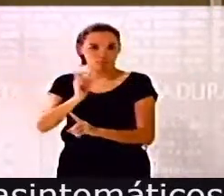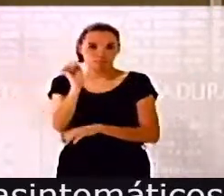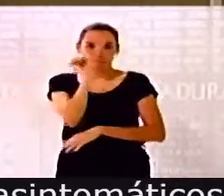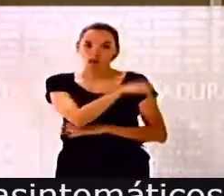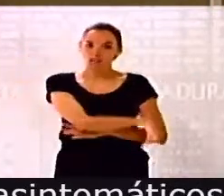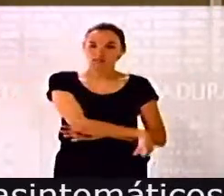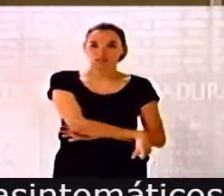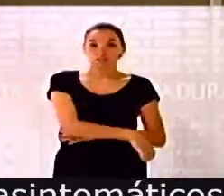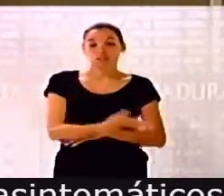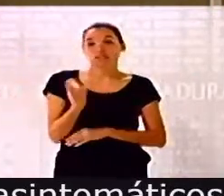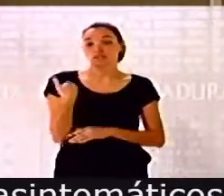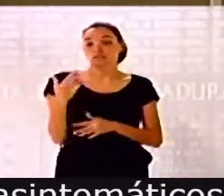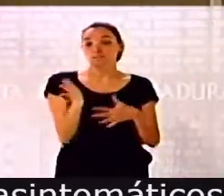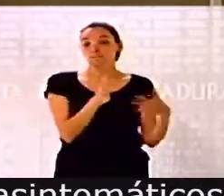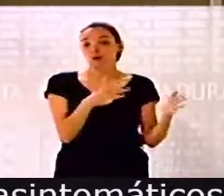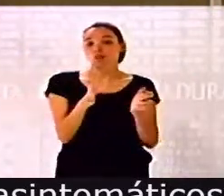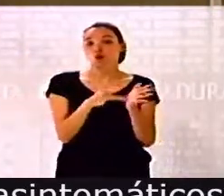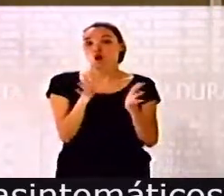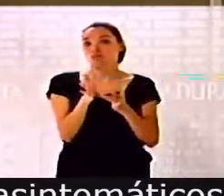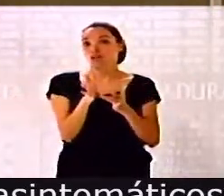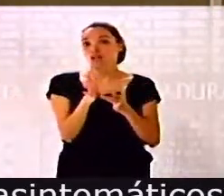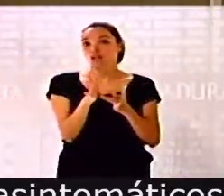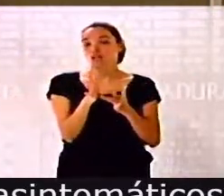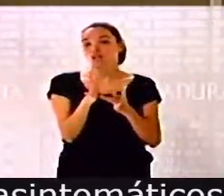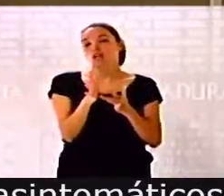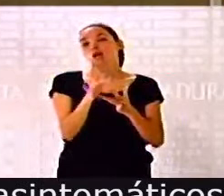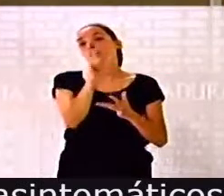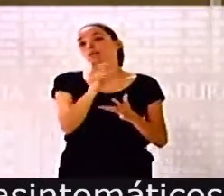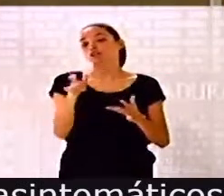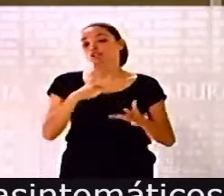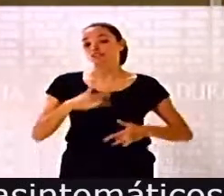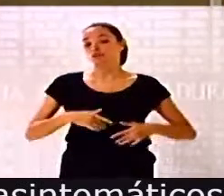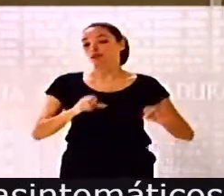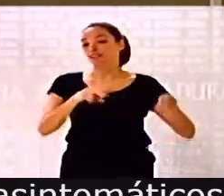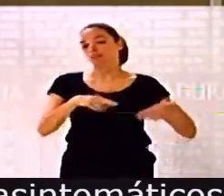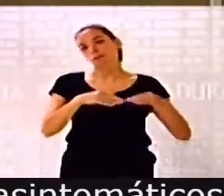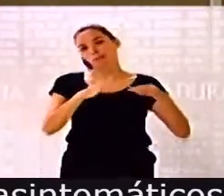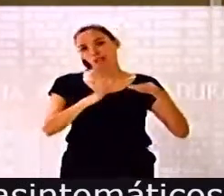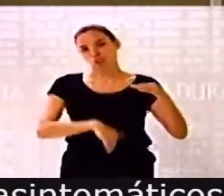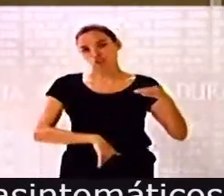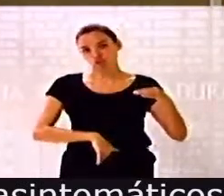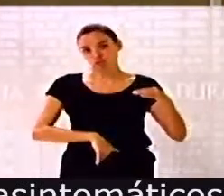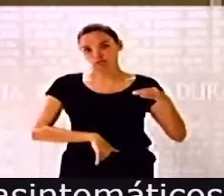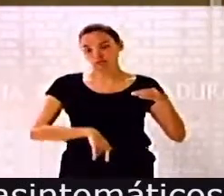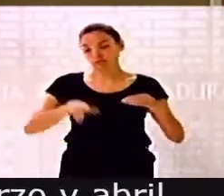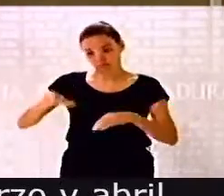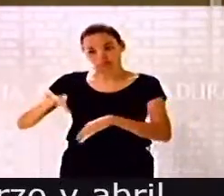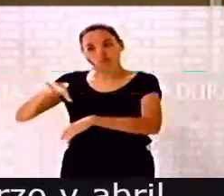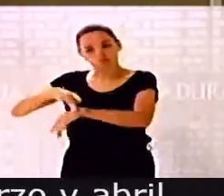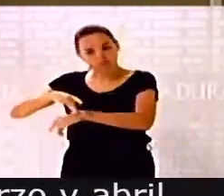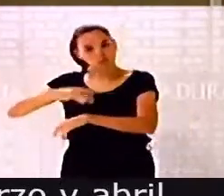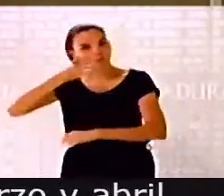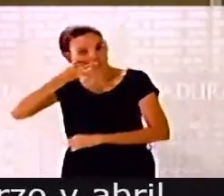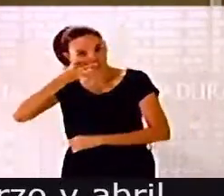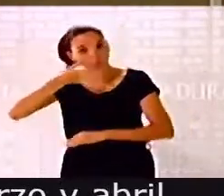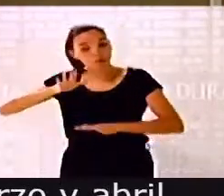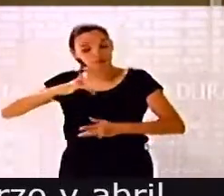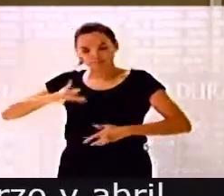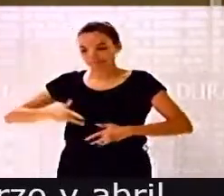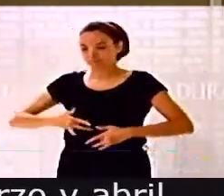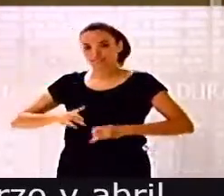que en los meses de marzo y abril. Porcentaje de personas infectadas que son asintomáticos, que no han desarrollado